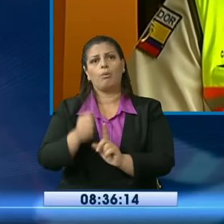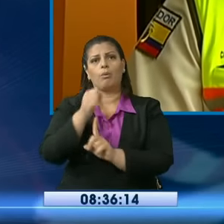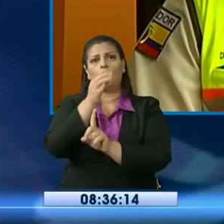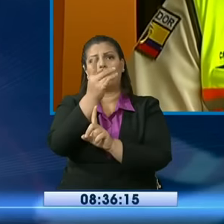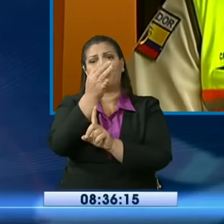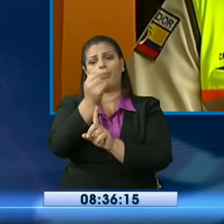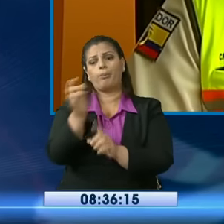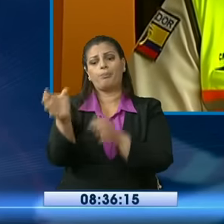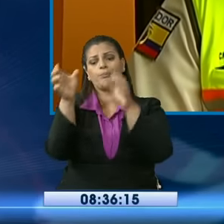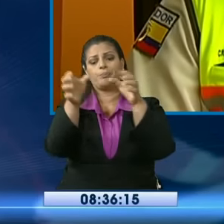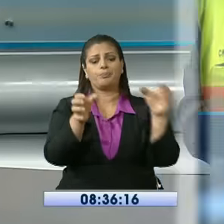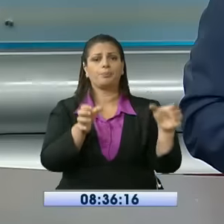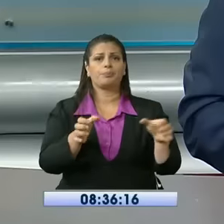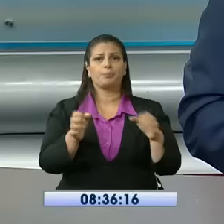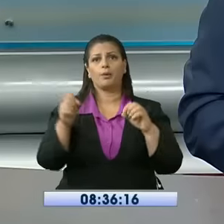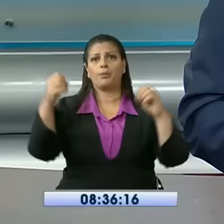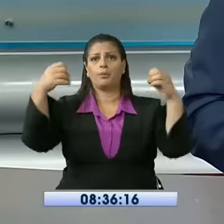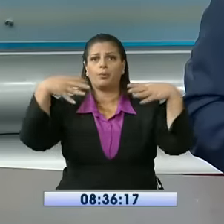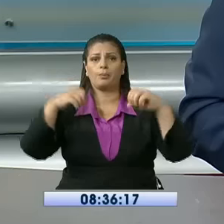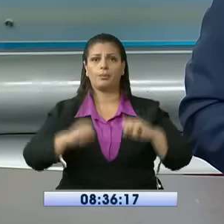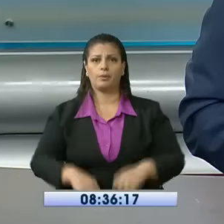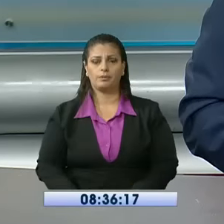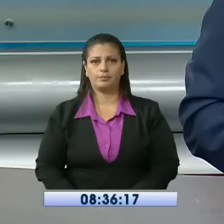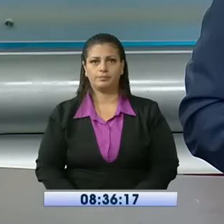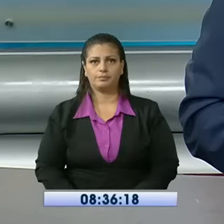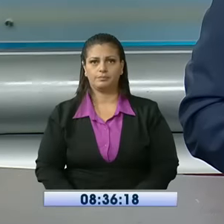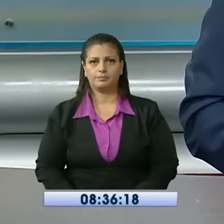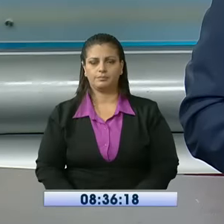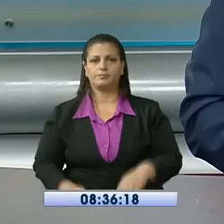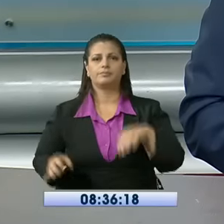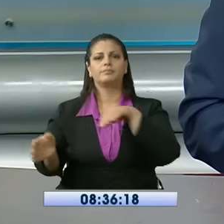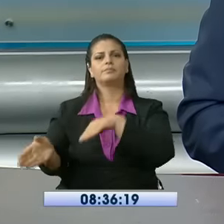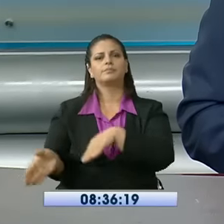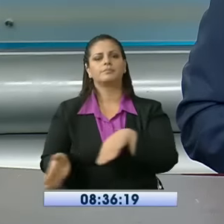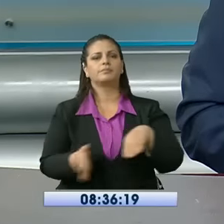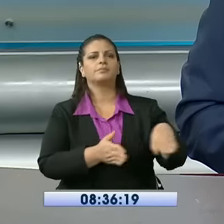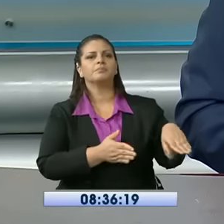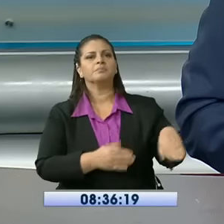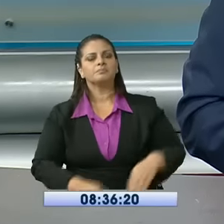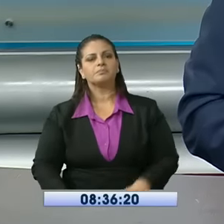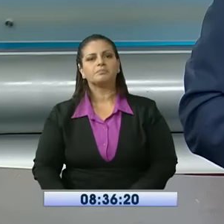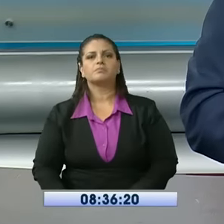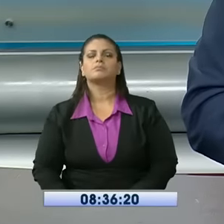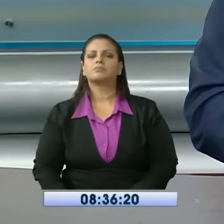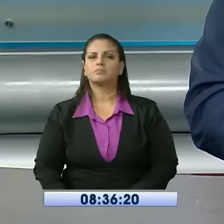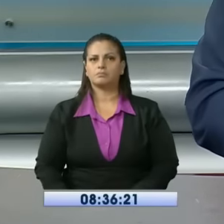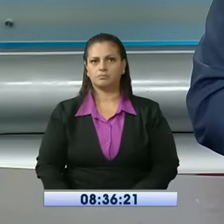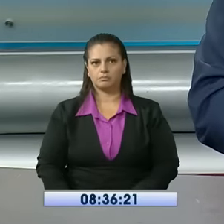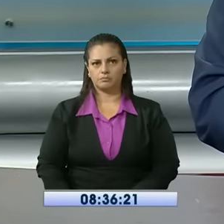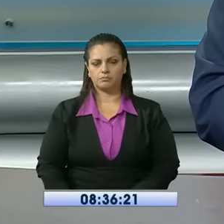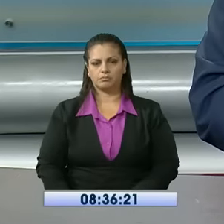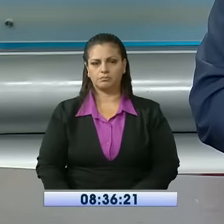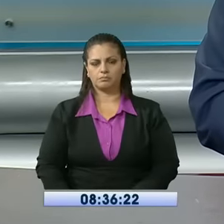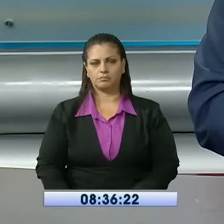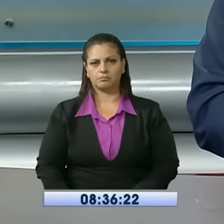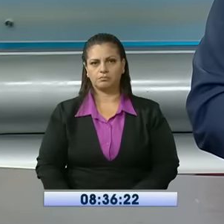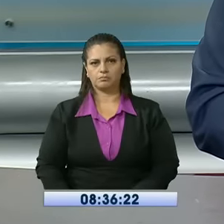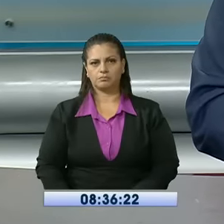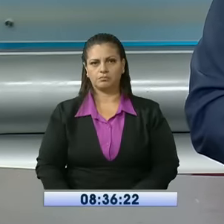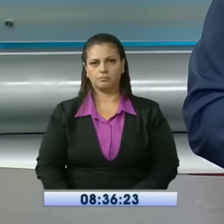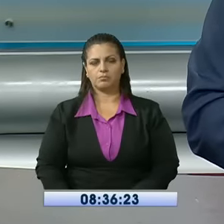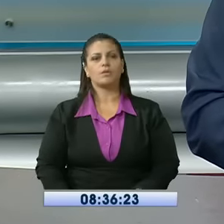Entre 15 y 20 vehículos con numeración clonada son identificados mensualmente por la sección especializada